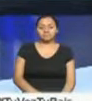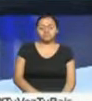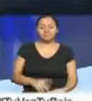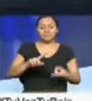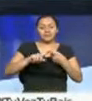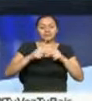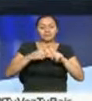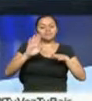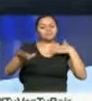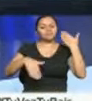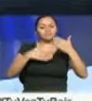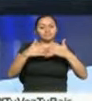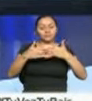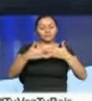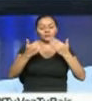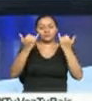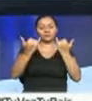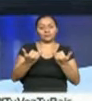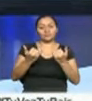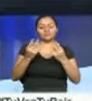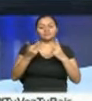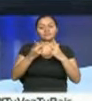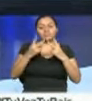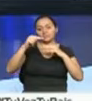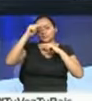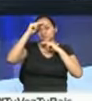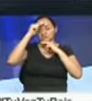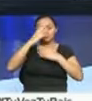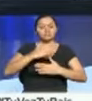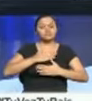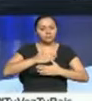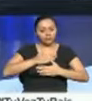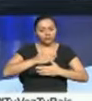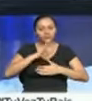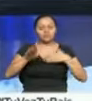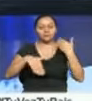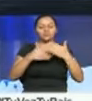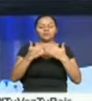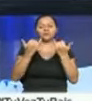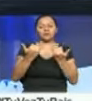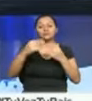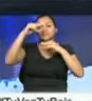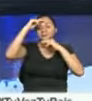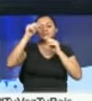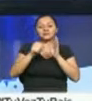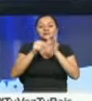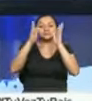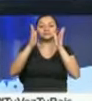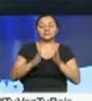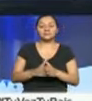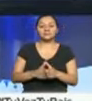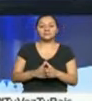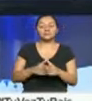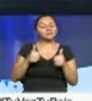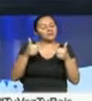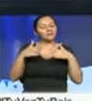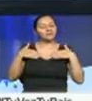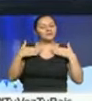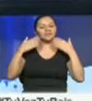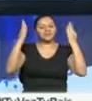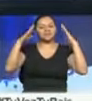Amigos, así llegamos a la segunda entrega de noticias. Por mi parte y de todos quienes hacemos Noticiero Ciudadano, les deseamos una feliz